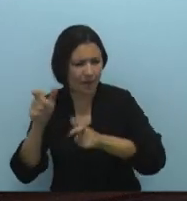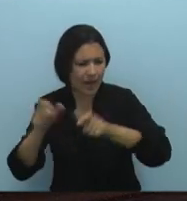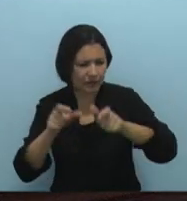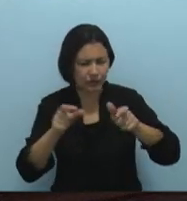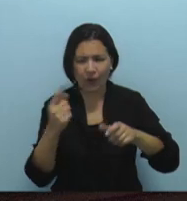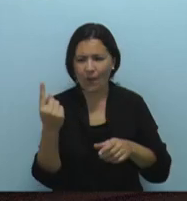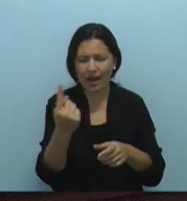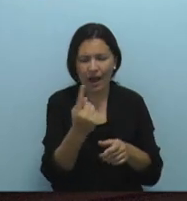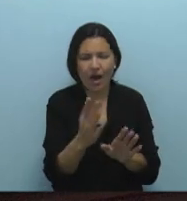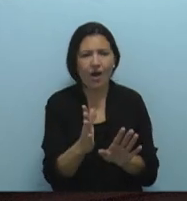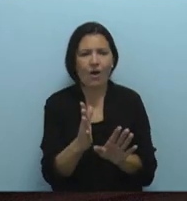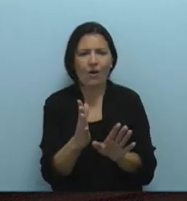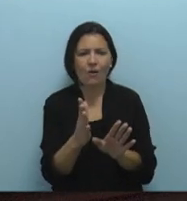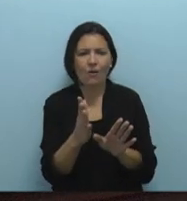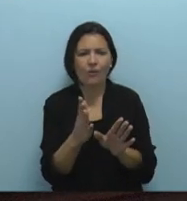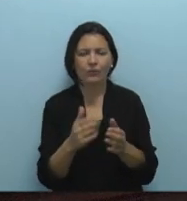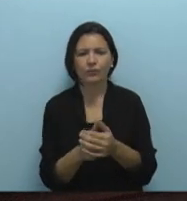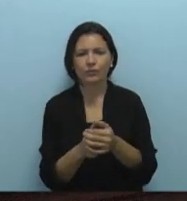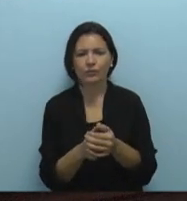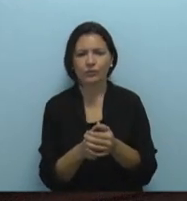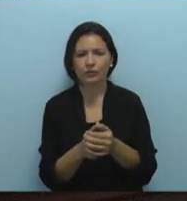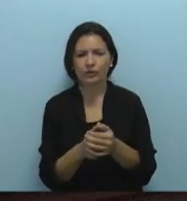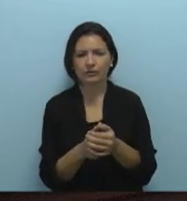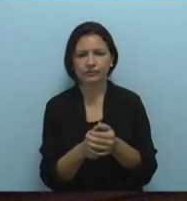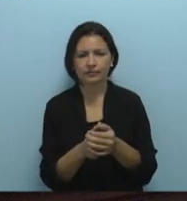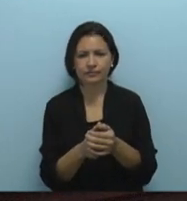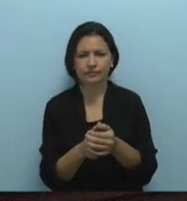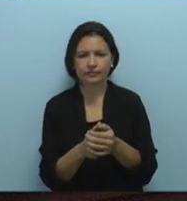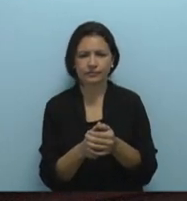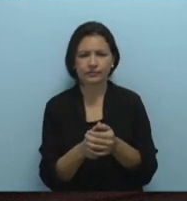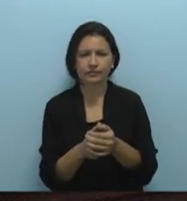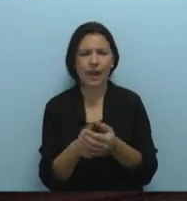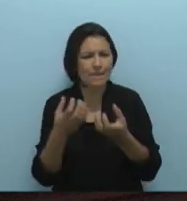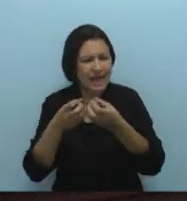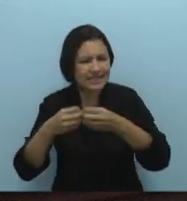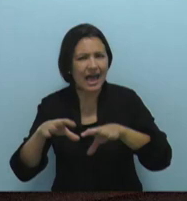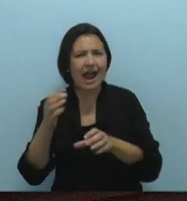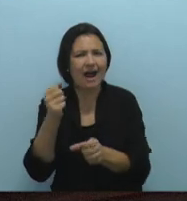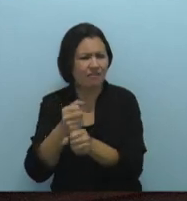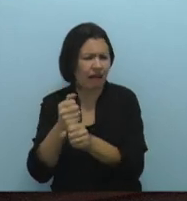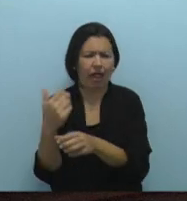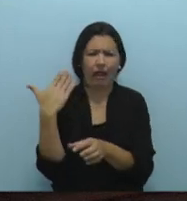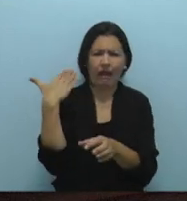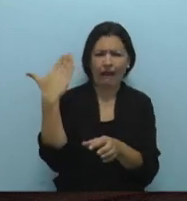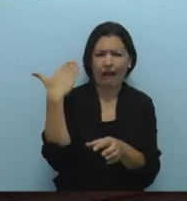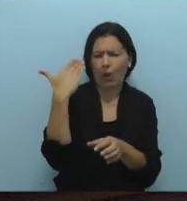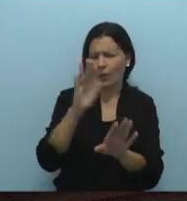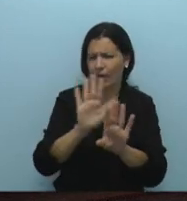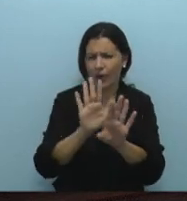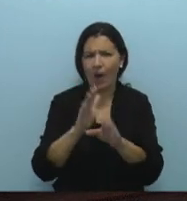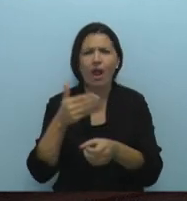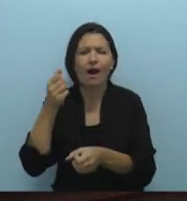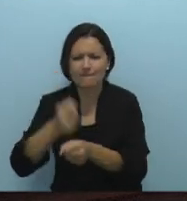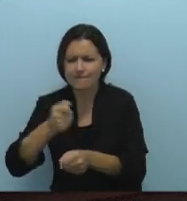y vaya si el voluntariado no es pasar a la acción, es dejar el discurso y poder ponernos a